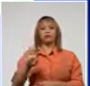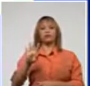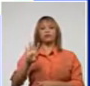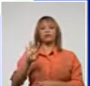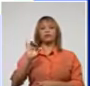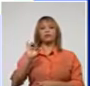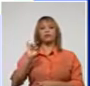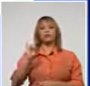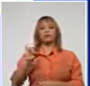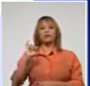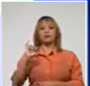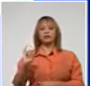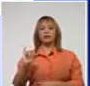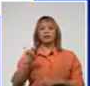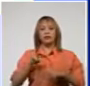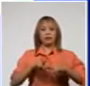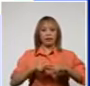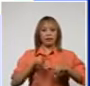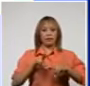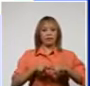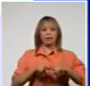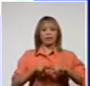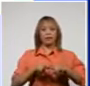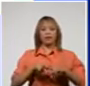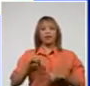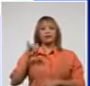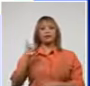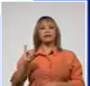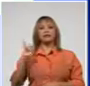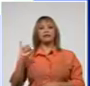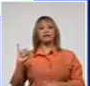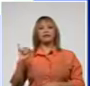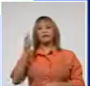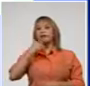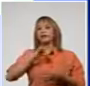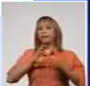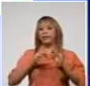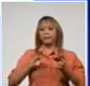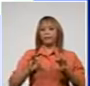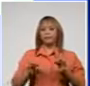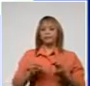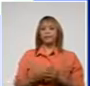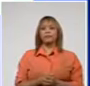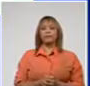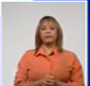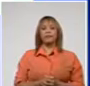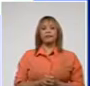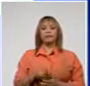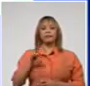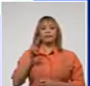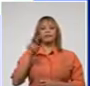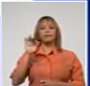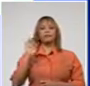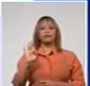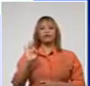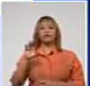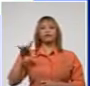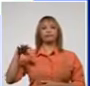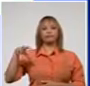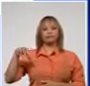496 en La Habana, 66 en Artemisa y 28 en Pinar del